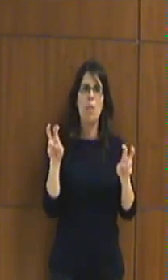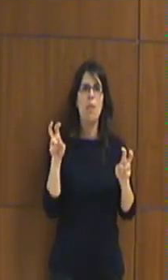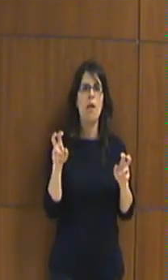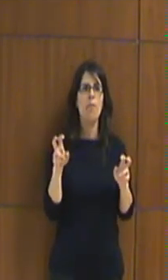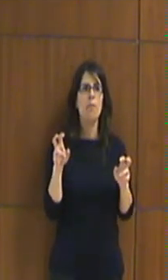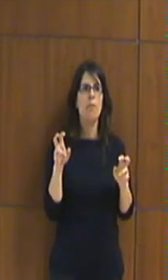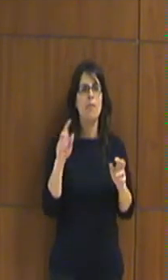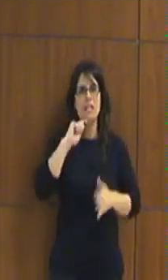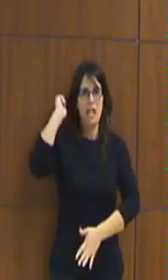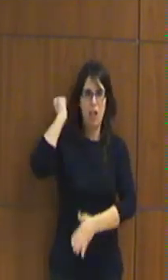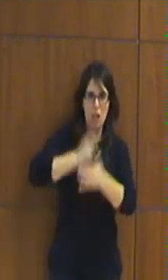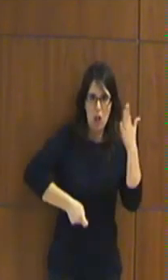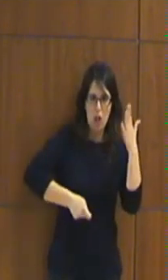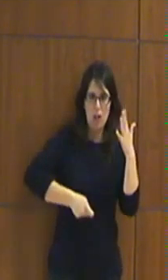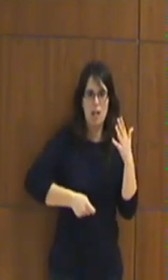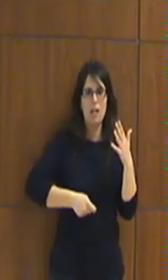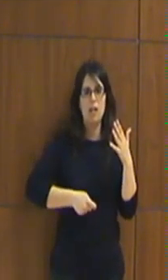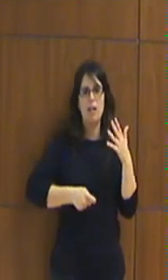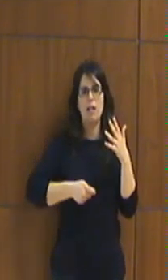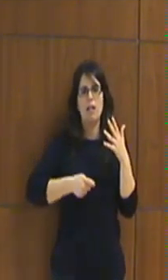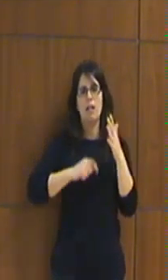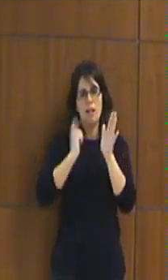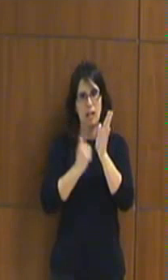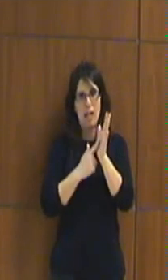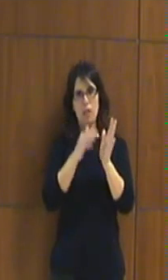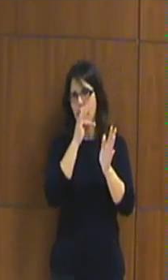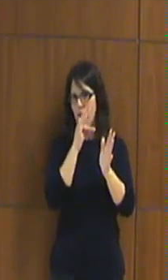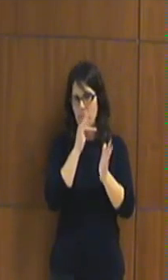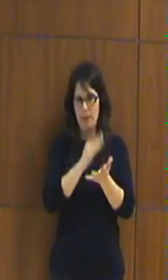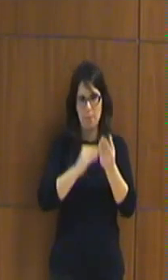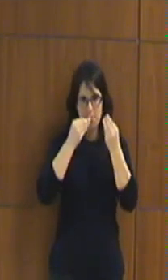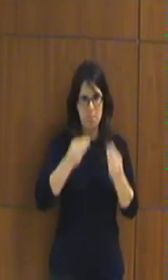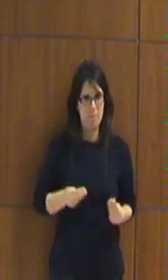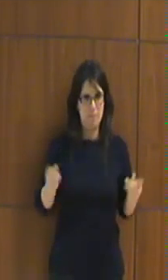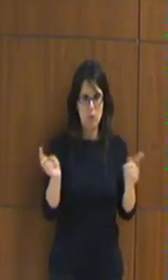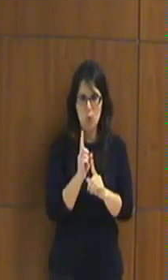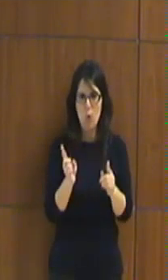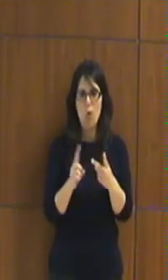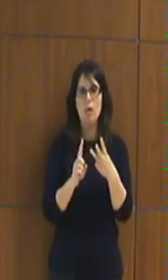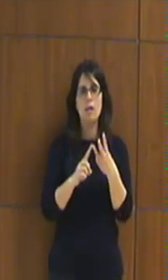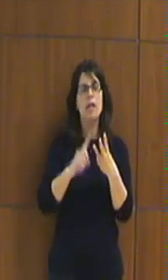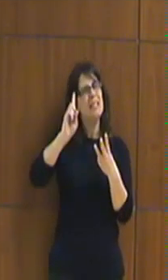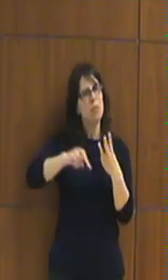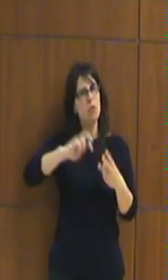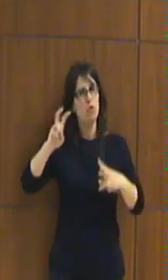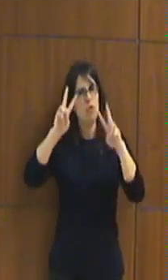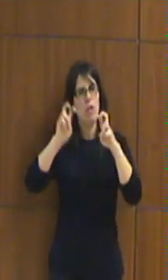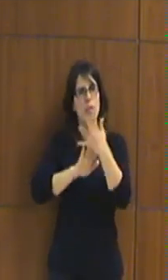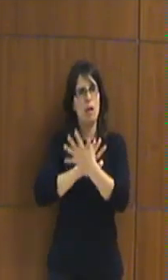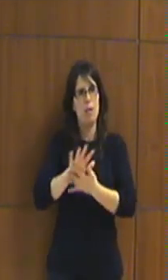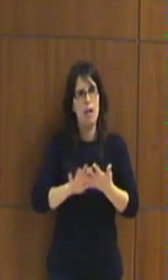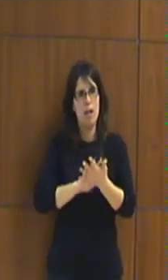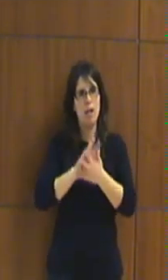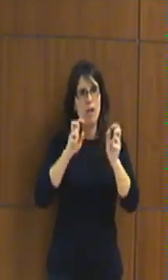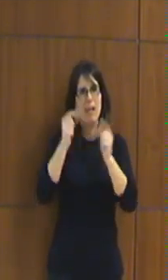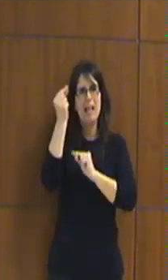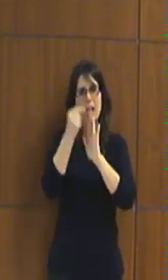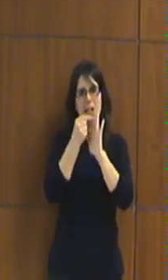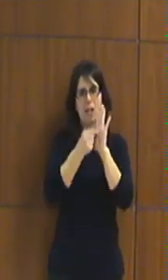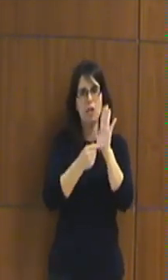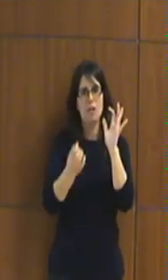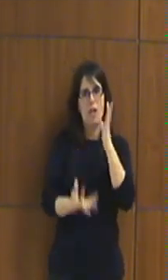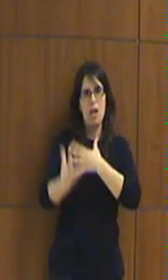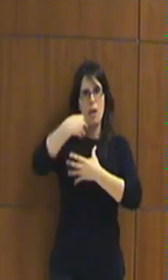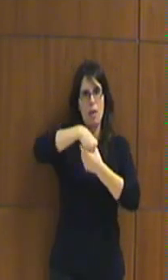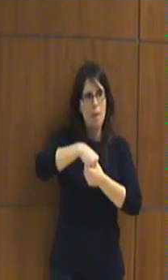que las sanciones en cuanto a la ley no estén del todo bien resueltas. Hemos estado hablando de posibles criterios que sería bueno incorporar en los